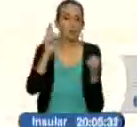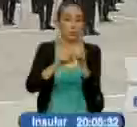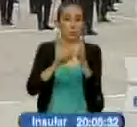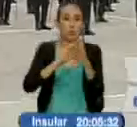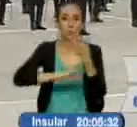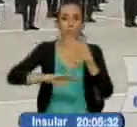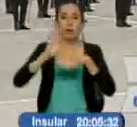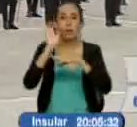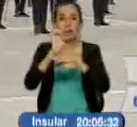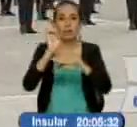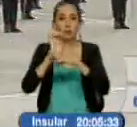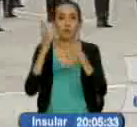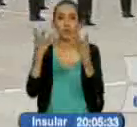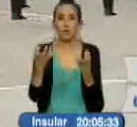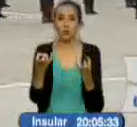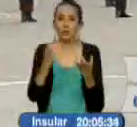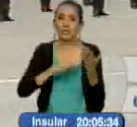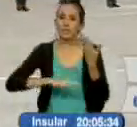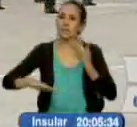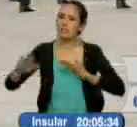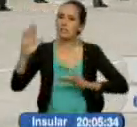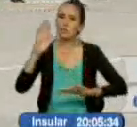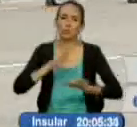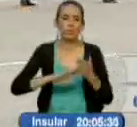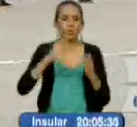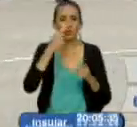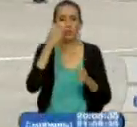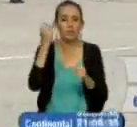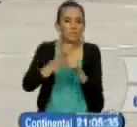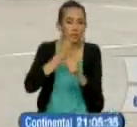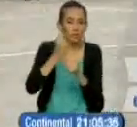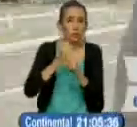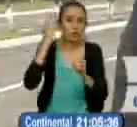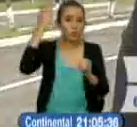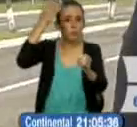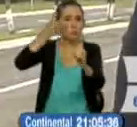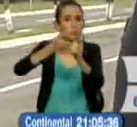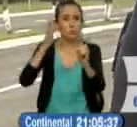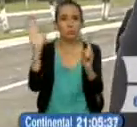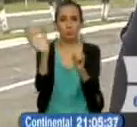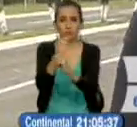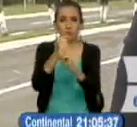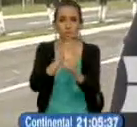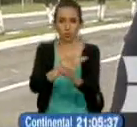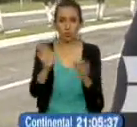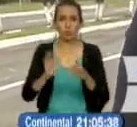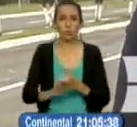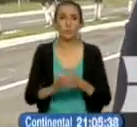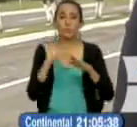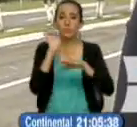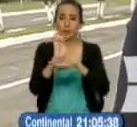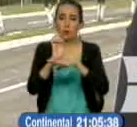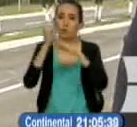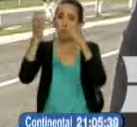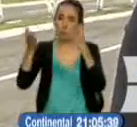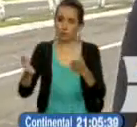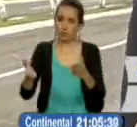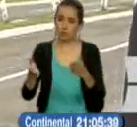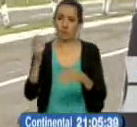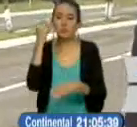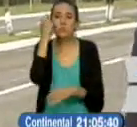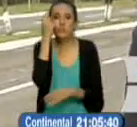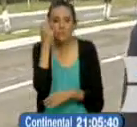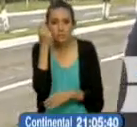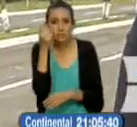país requiere el interés de todos los sectores de trabajar en un solo objetivo. La mayoría de ecuatorianos entiende que ciertamente el